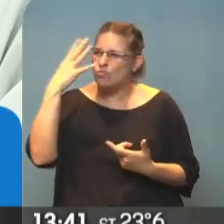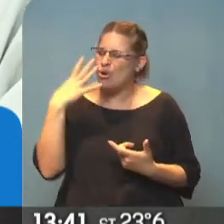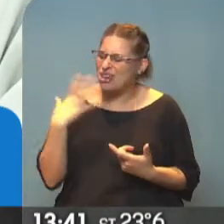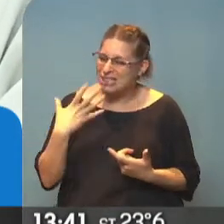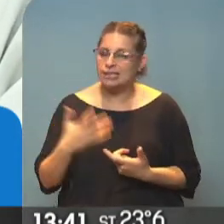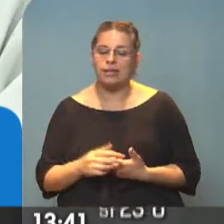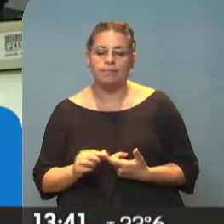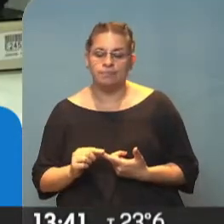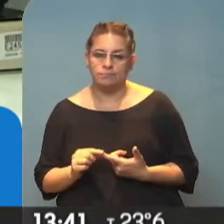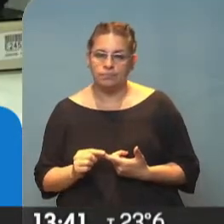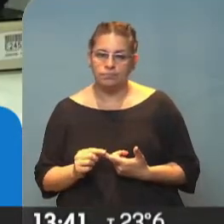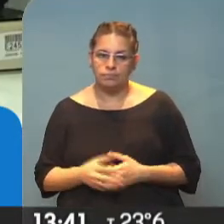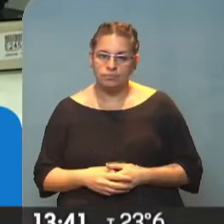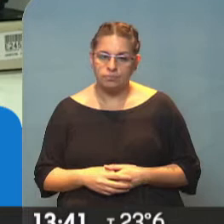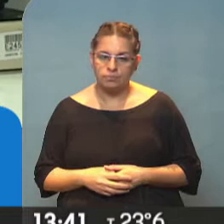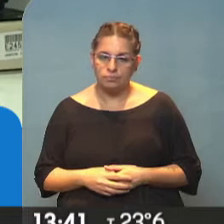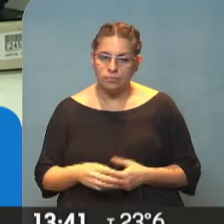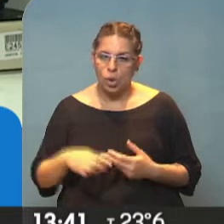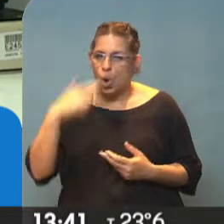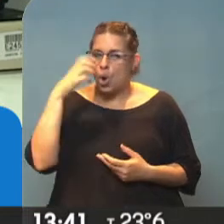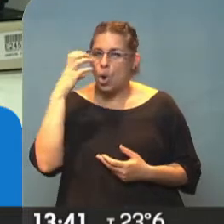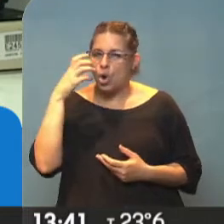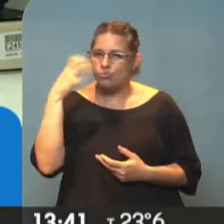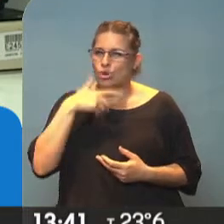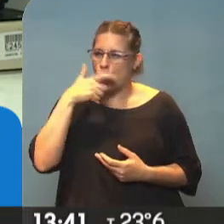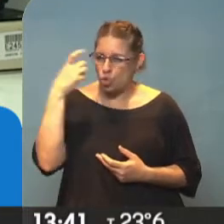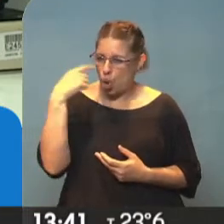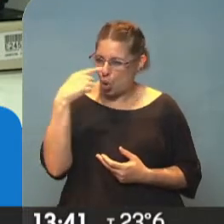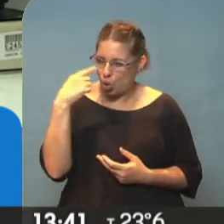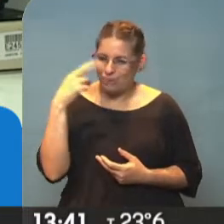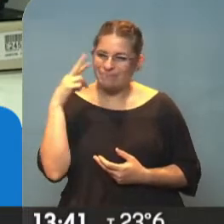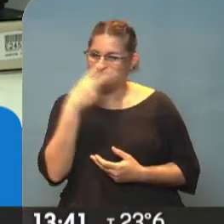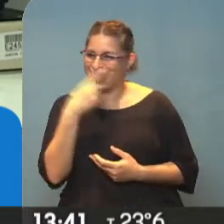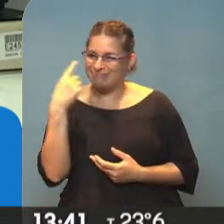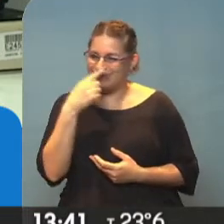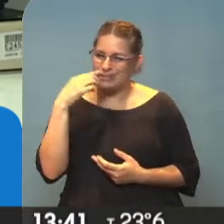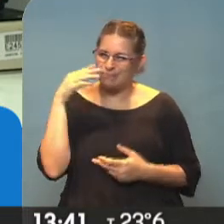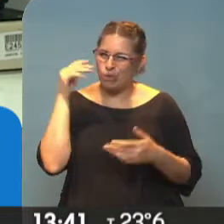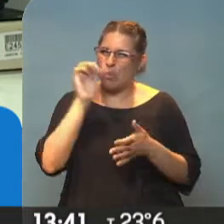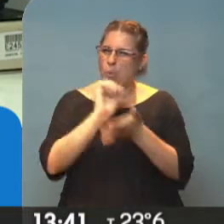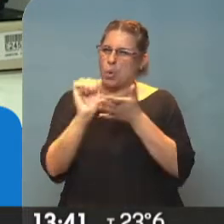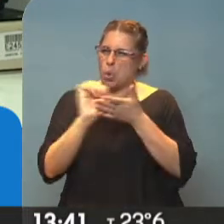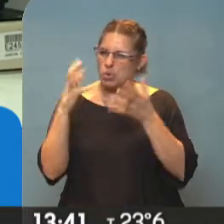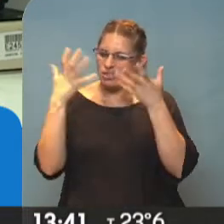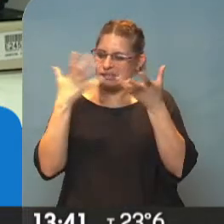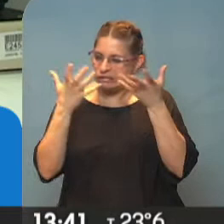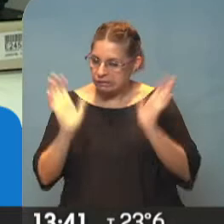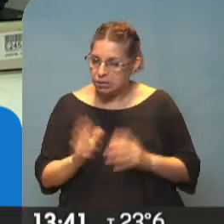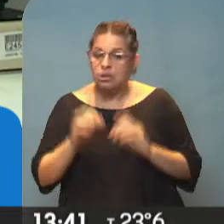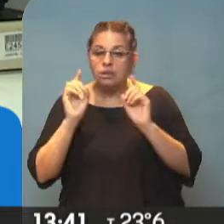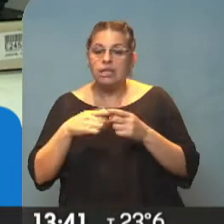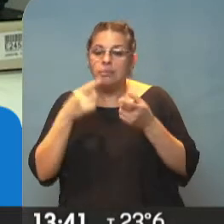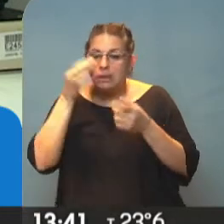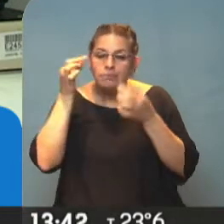poco, se pone el ojo rojo, la visión se pone algo borrosa, no mucho, pero algo borrosa, y